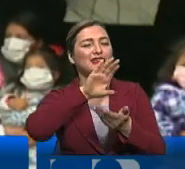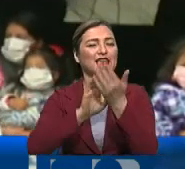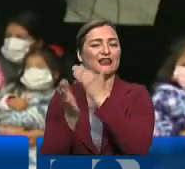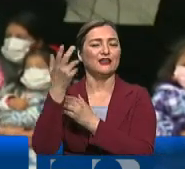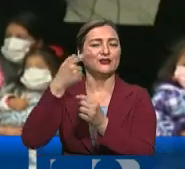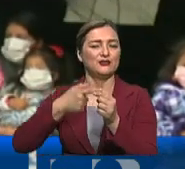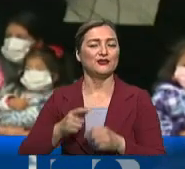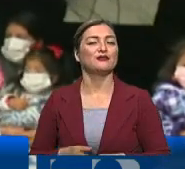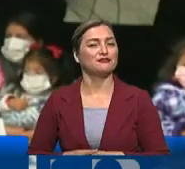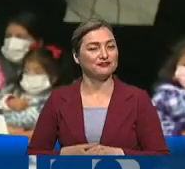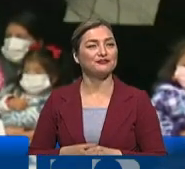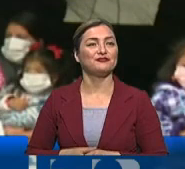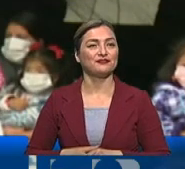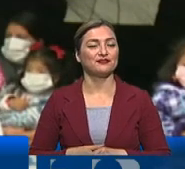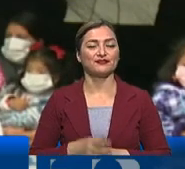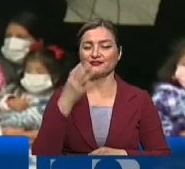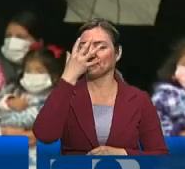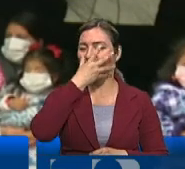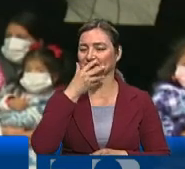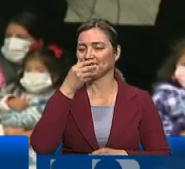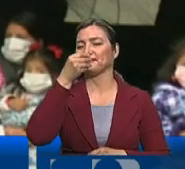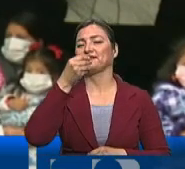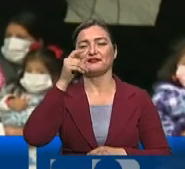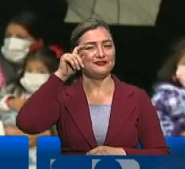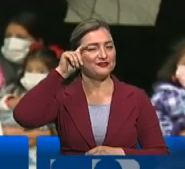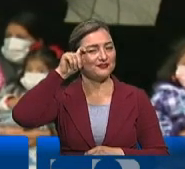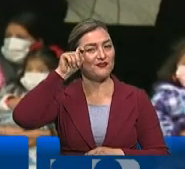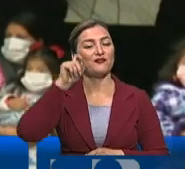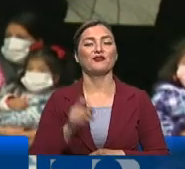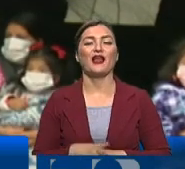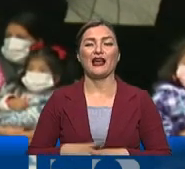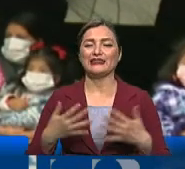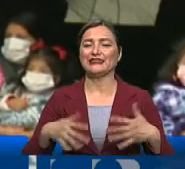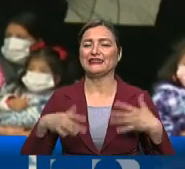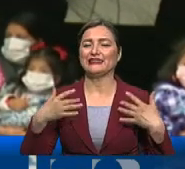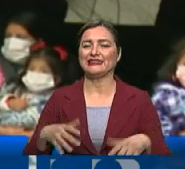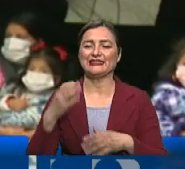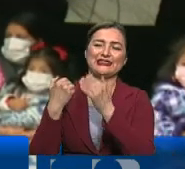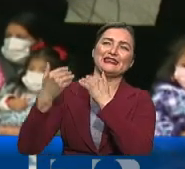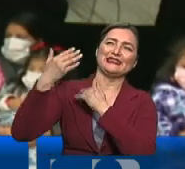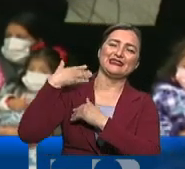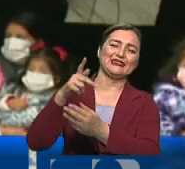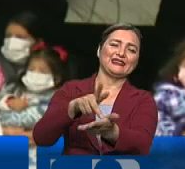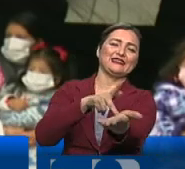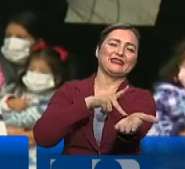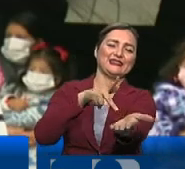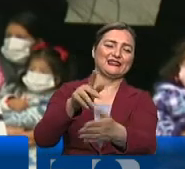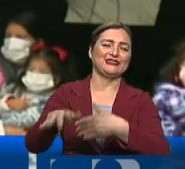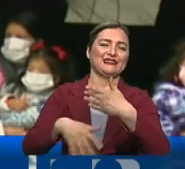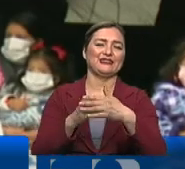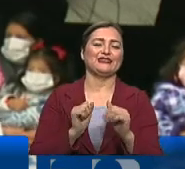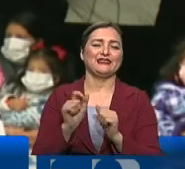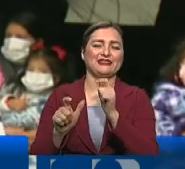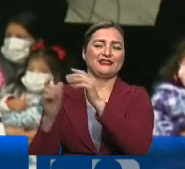histórico estas serenatas. Así que qué lindo poder recordar estos momentos y vivir estas tradiciones con todos